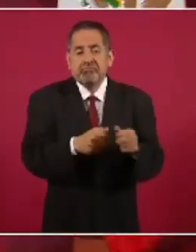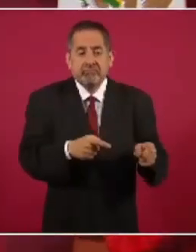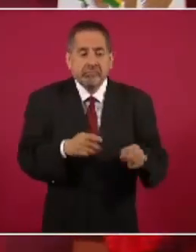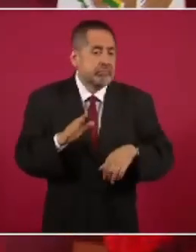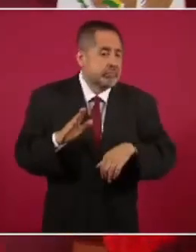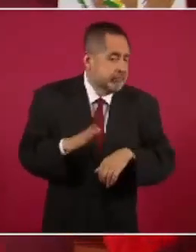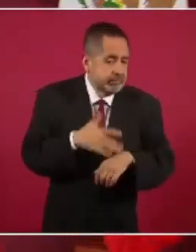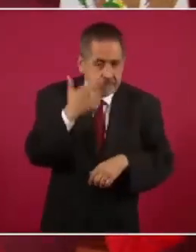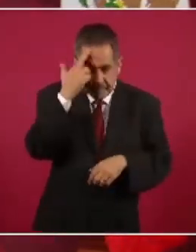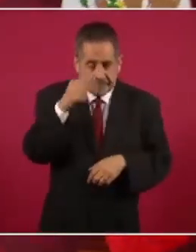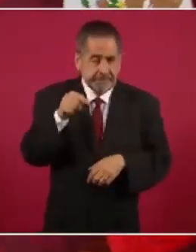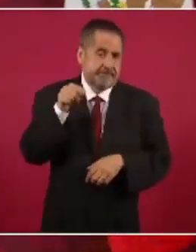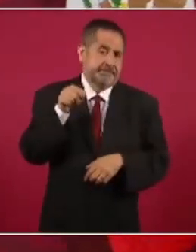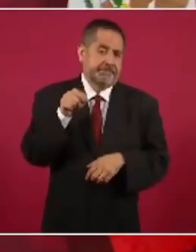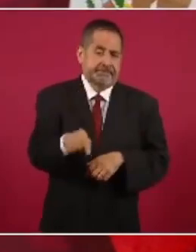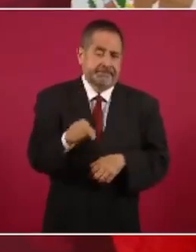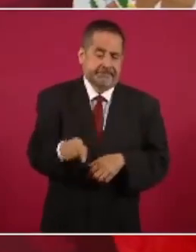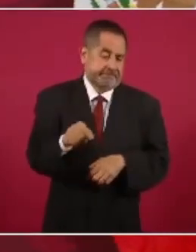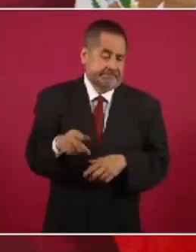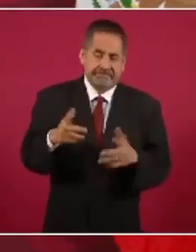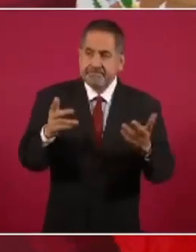porque